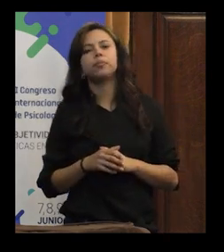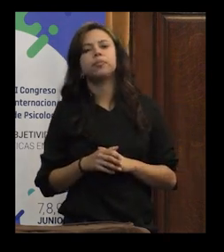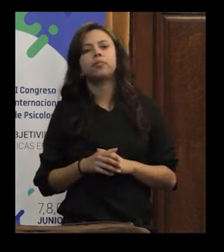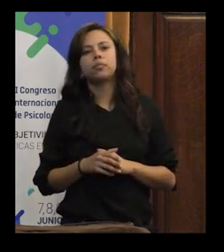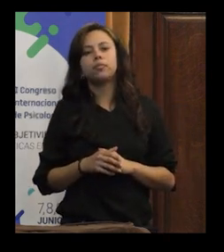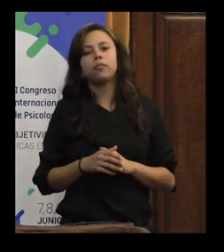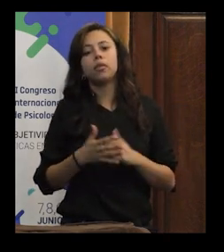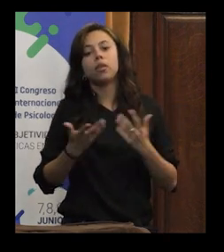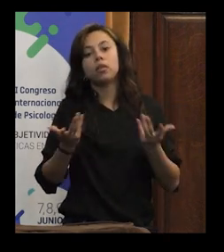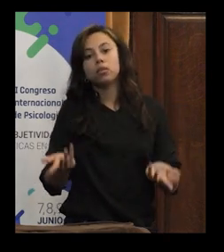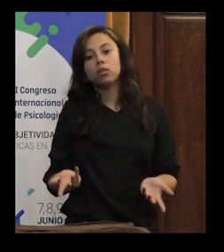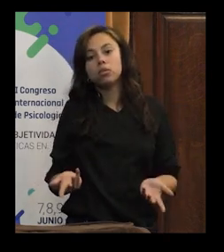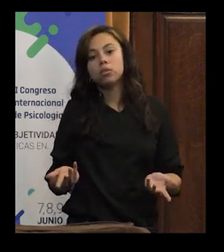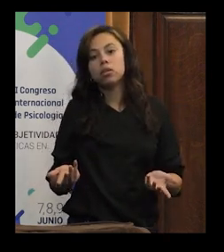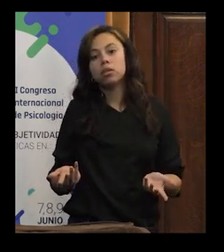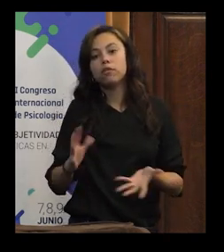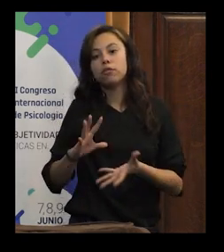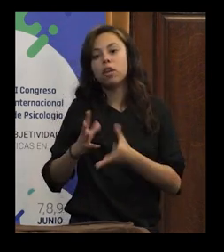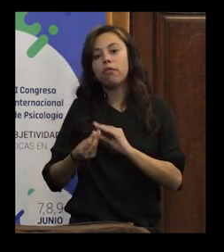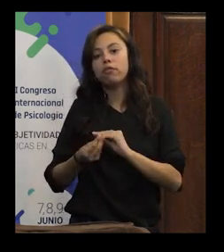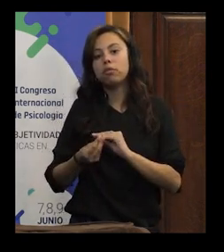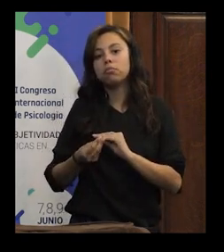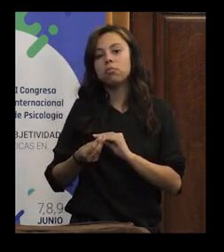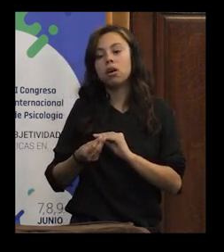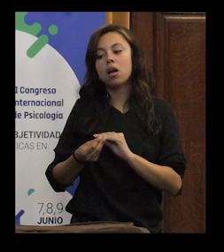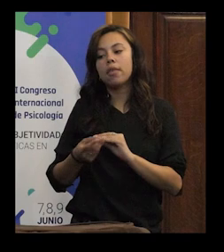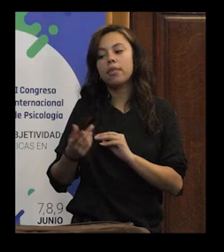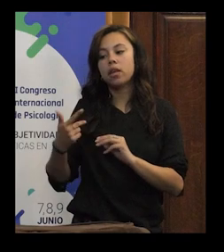de elección puede conducir a una